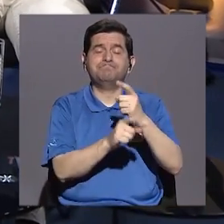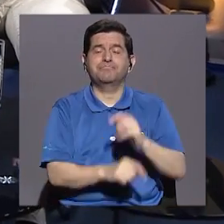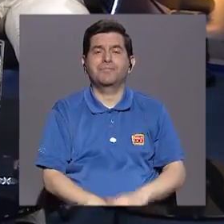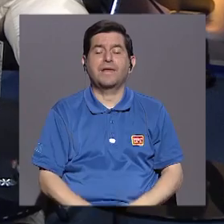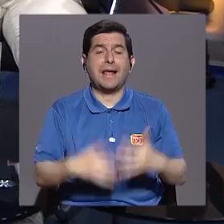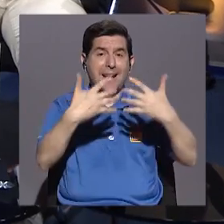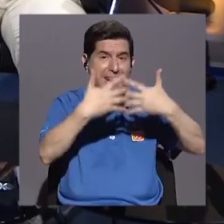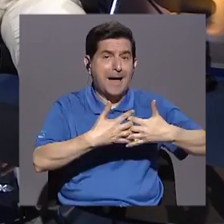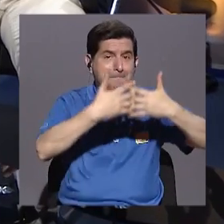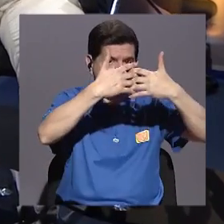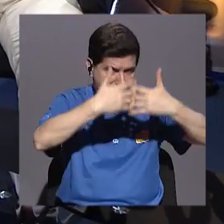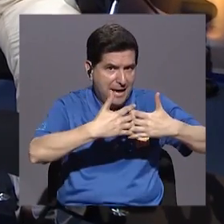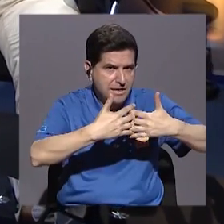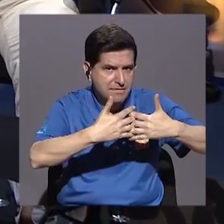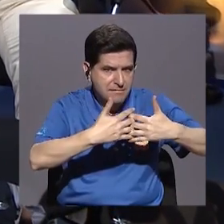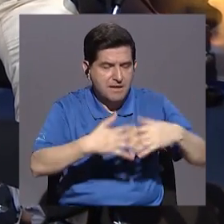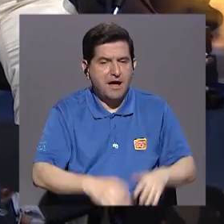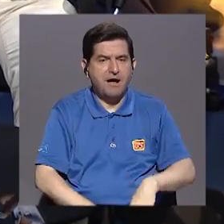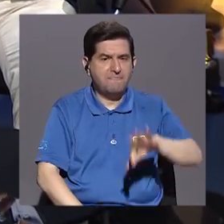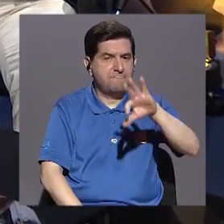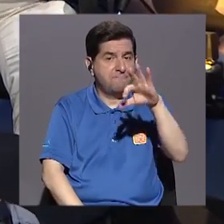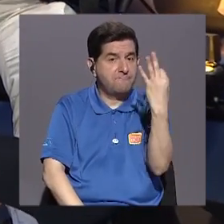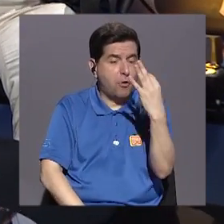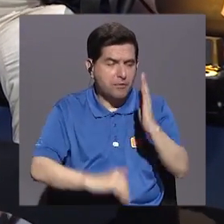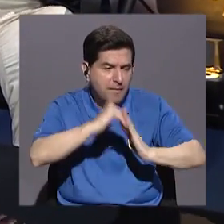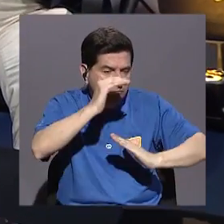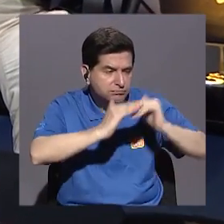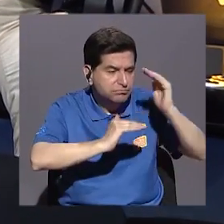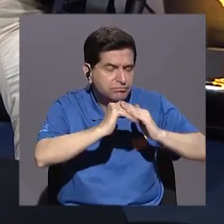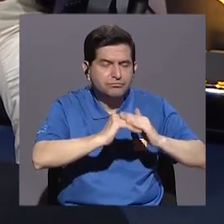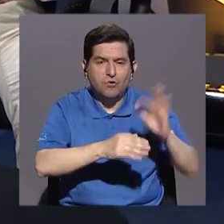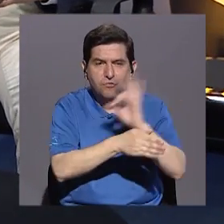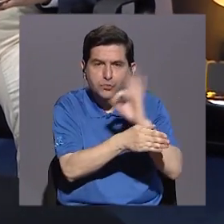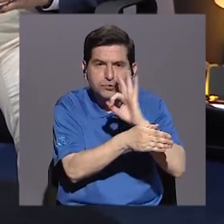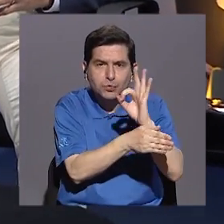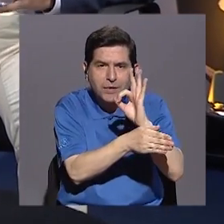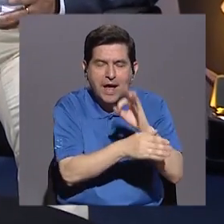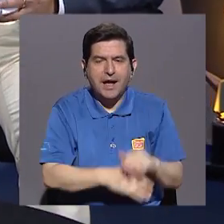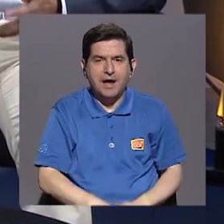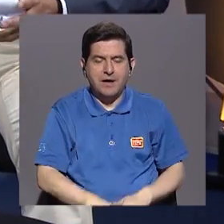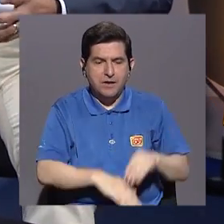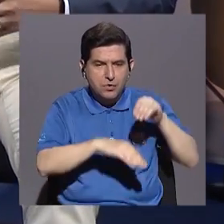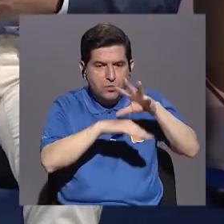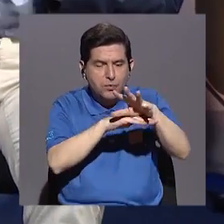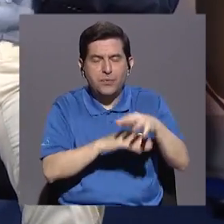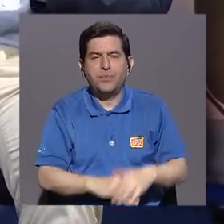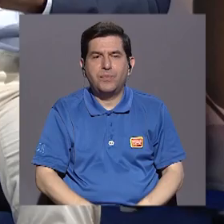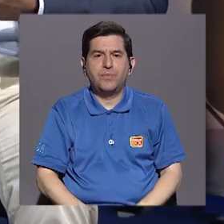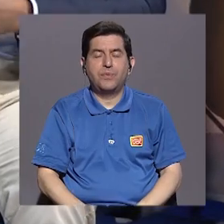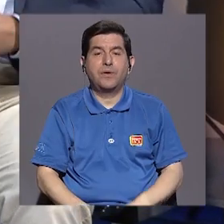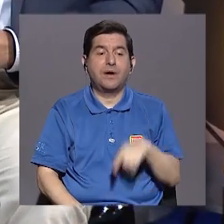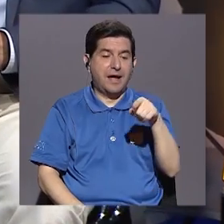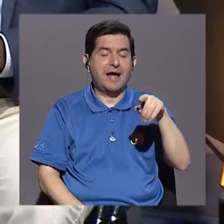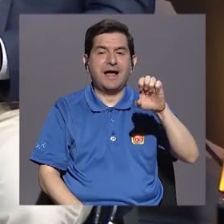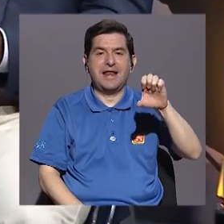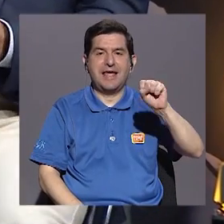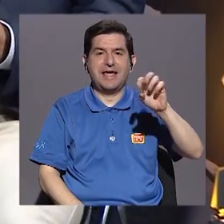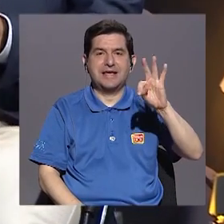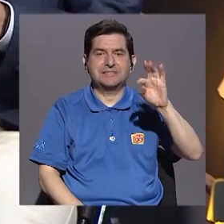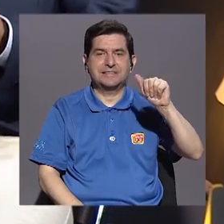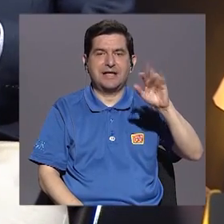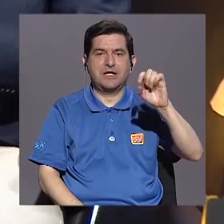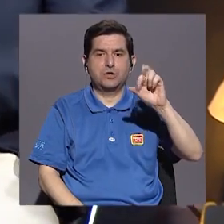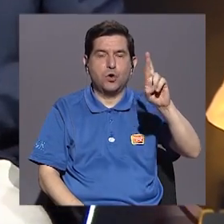la máquina por su forma de construirle de operar se le inyectan corrientes a ese estado a esa